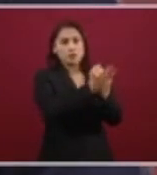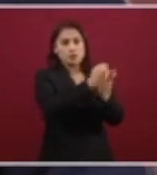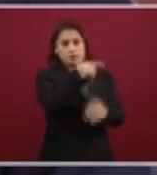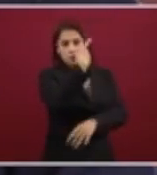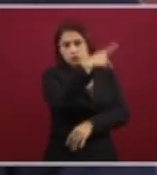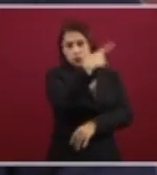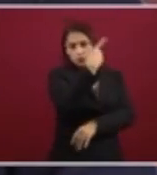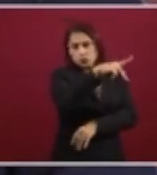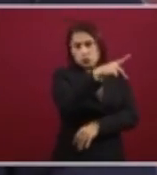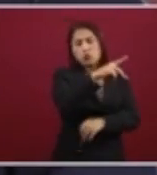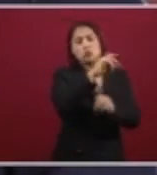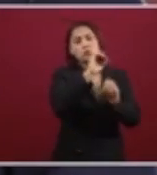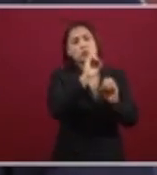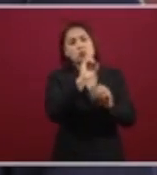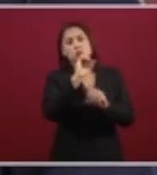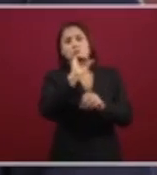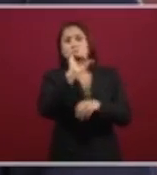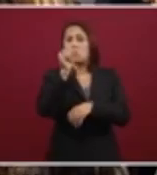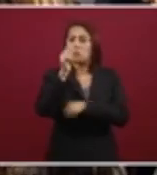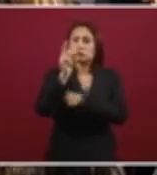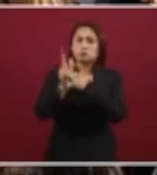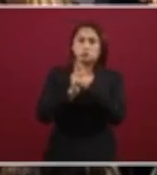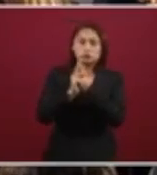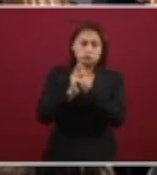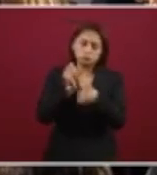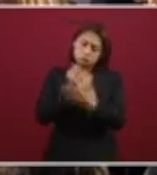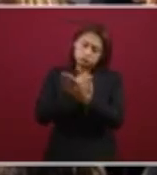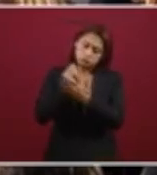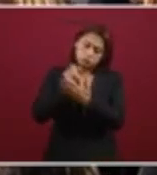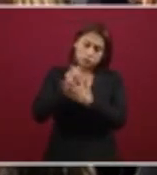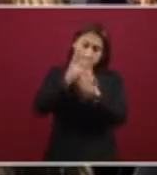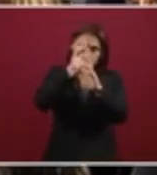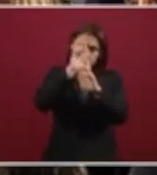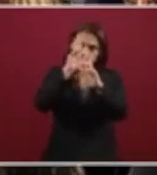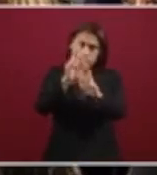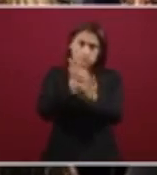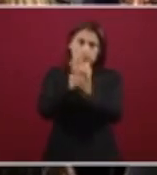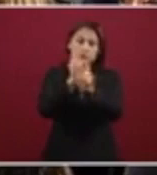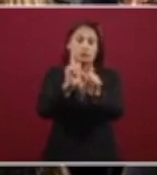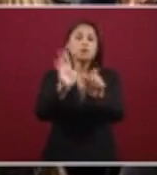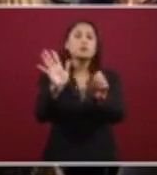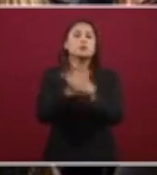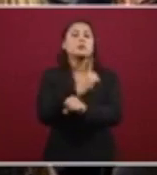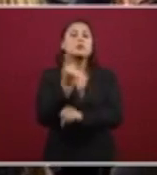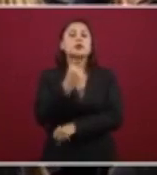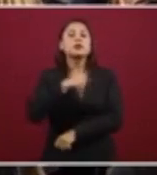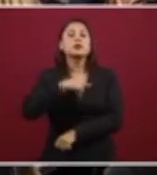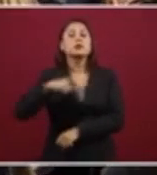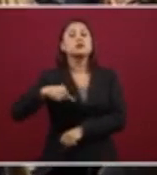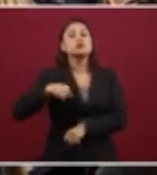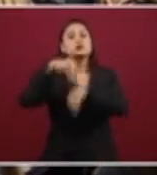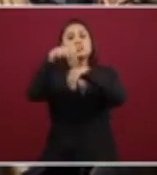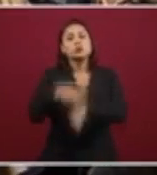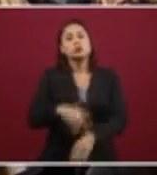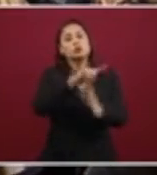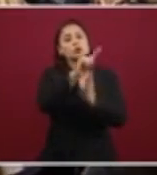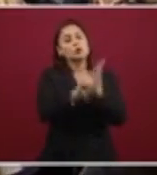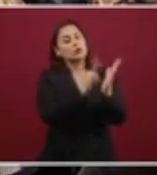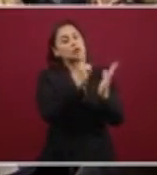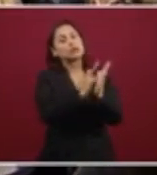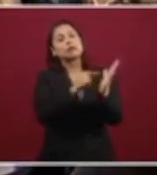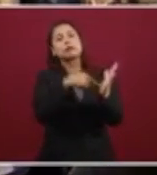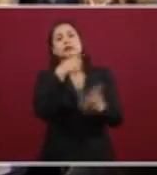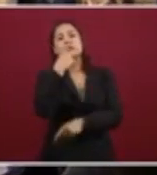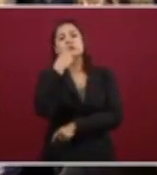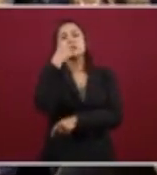países, porque nos apegamos al principio de no intervención y de autodeterminación